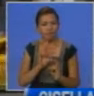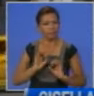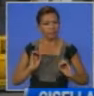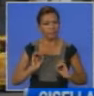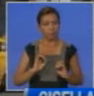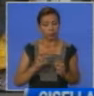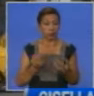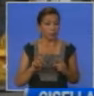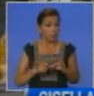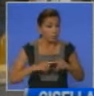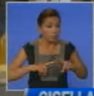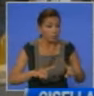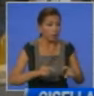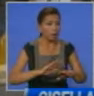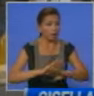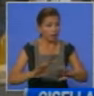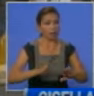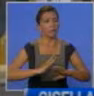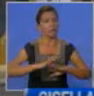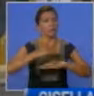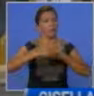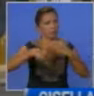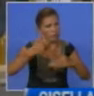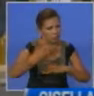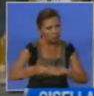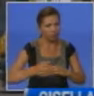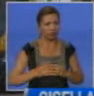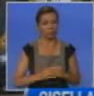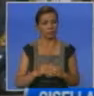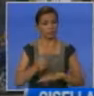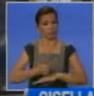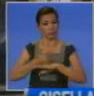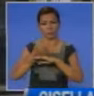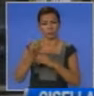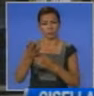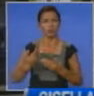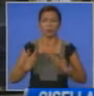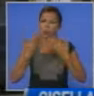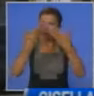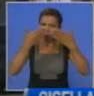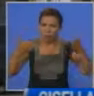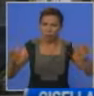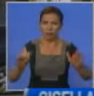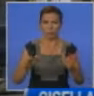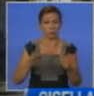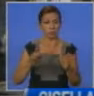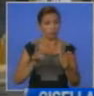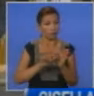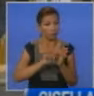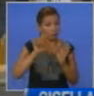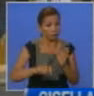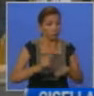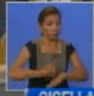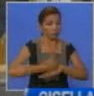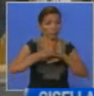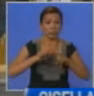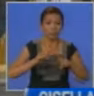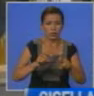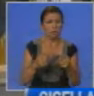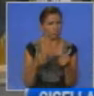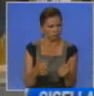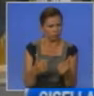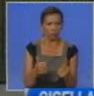quieren entorpecer el proceso legal que ya está en curso. Pero nos dijeron que están muy abiertos a que la fiscalía investigue este caso y